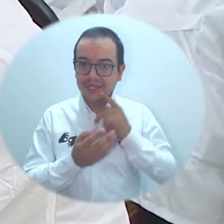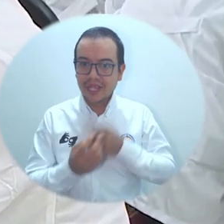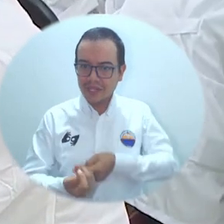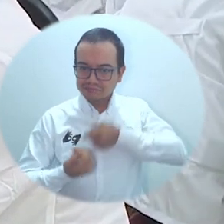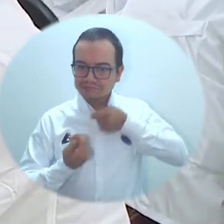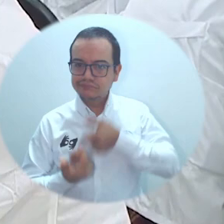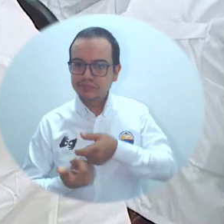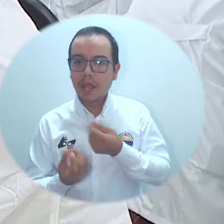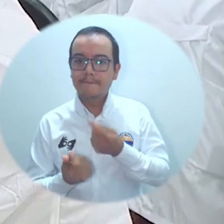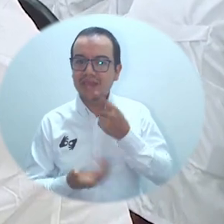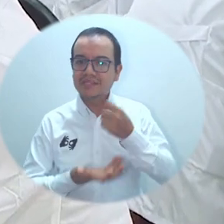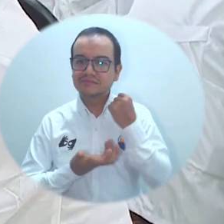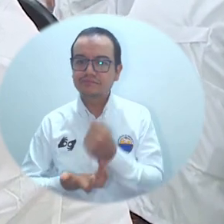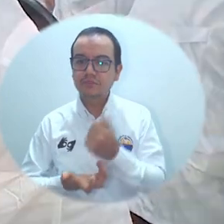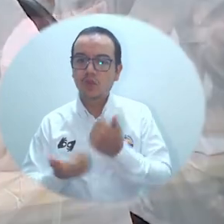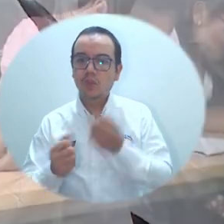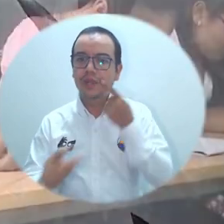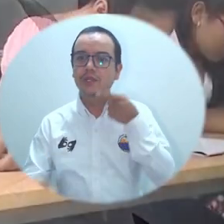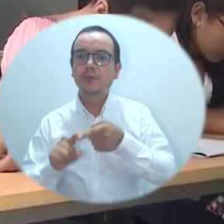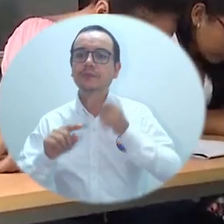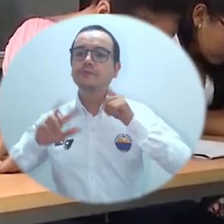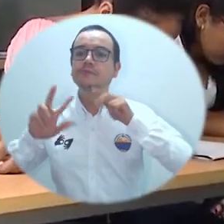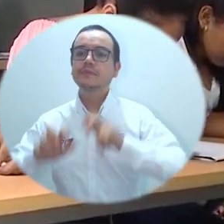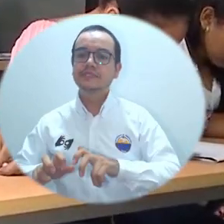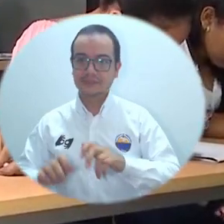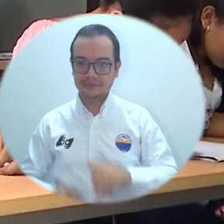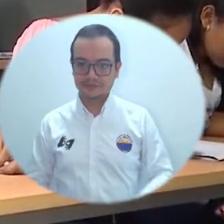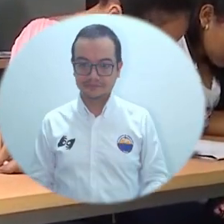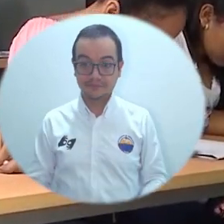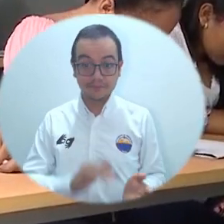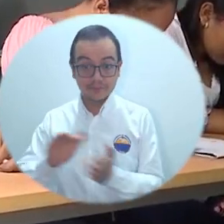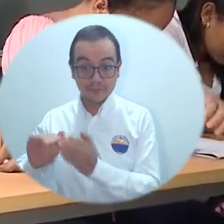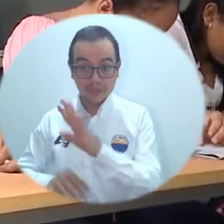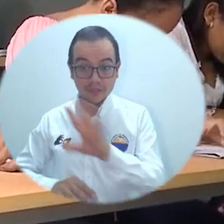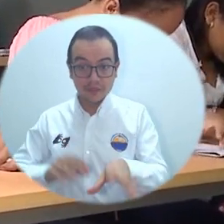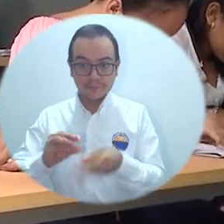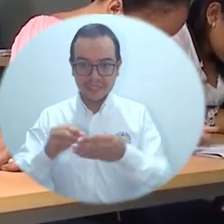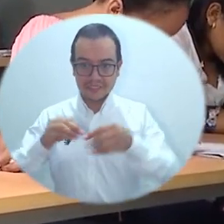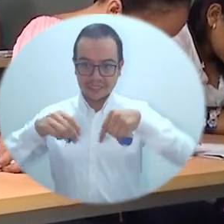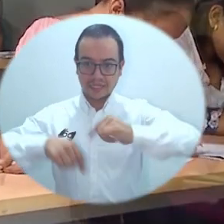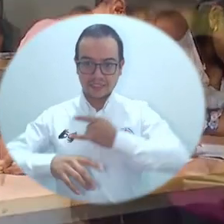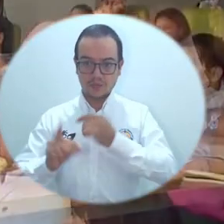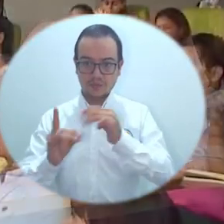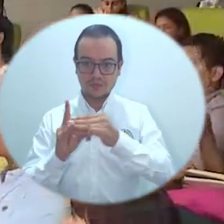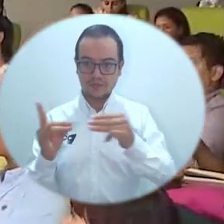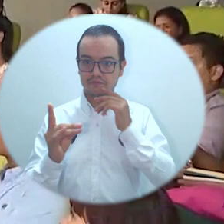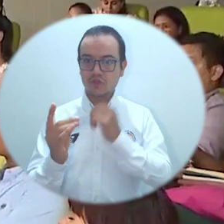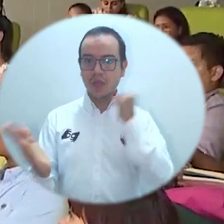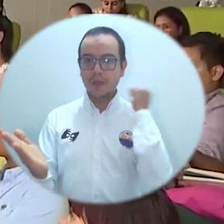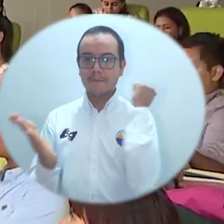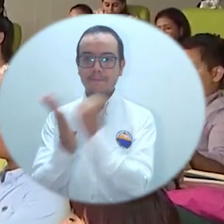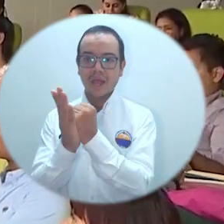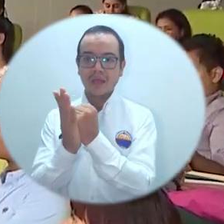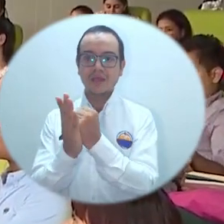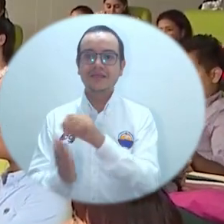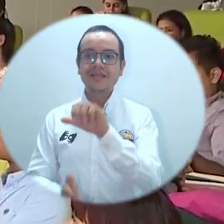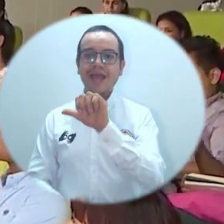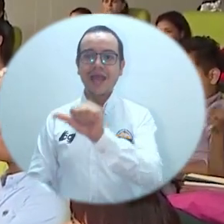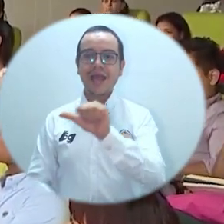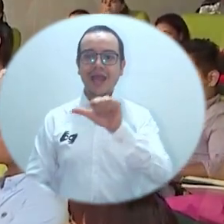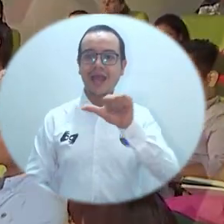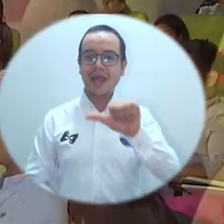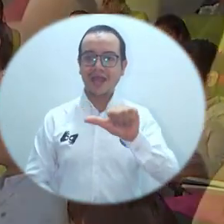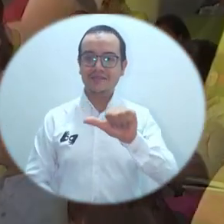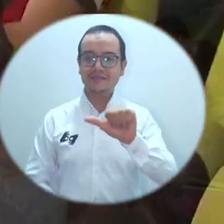investigación. Por otra parte, nuestra universidad tiene calificación AA por parte de Fitch and Ratings, lo cual